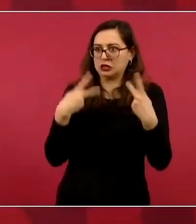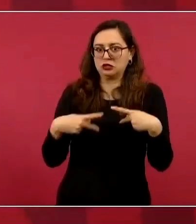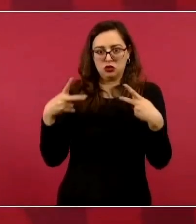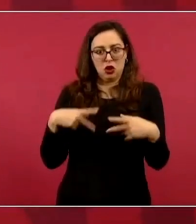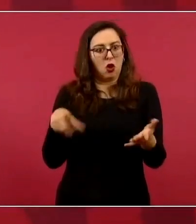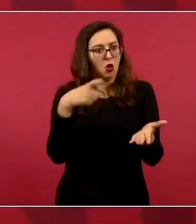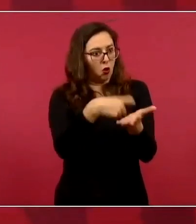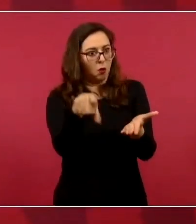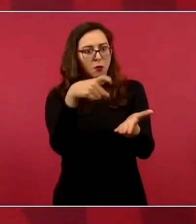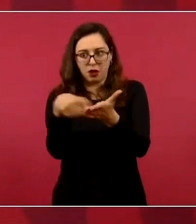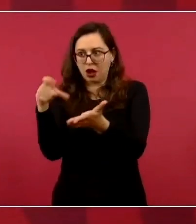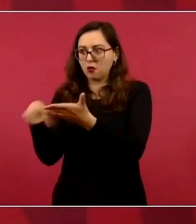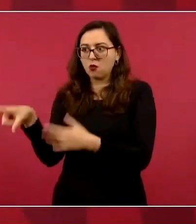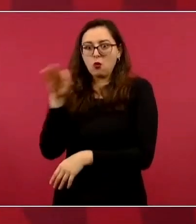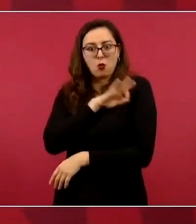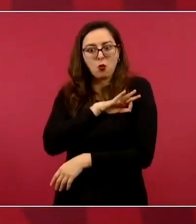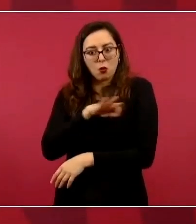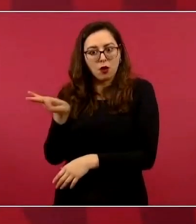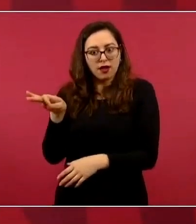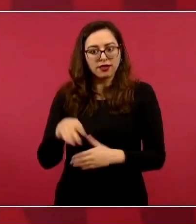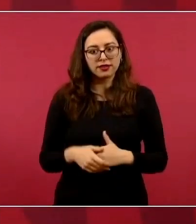¿Y cómo no va a ayudar?